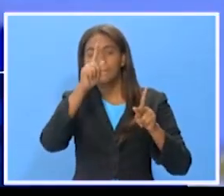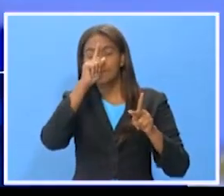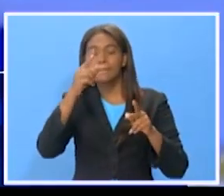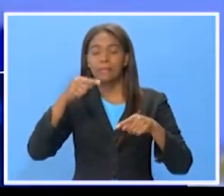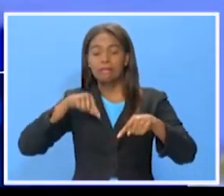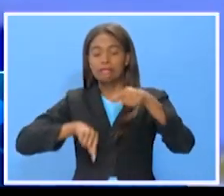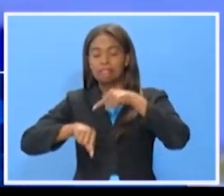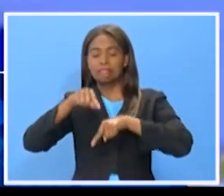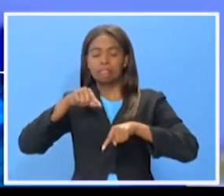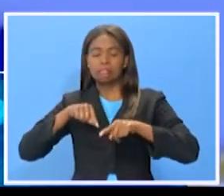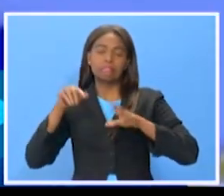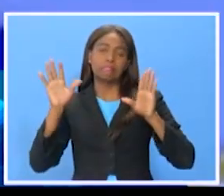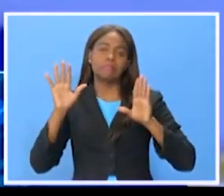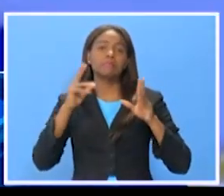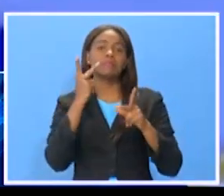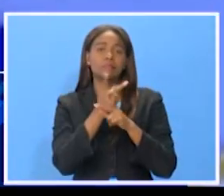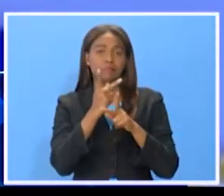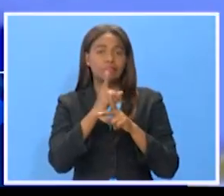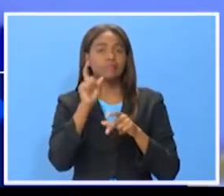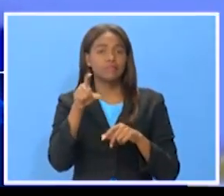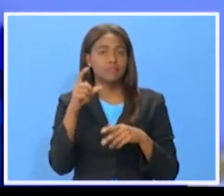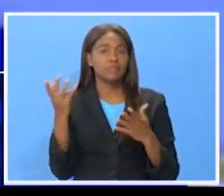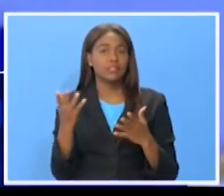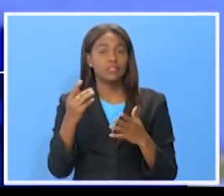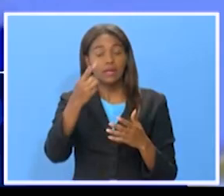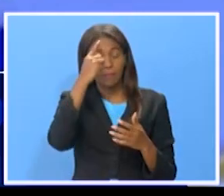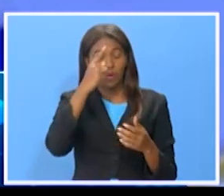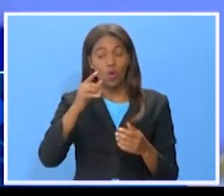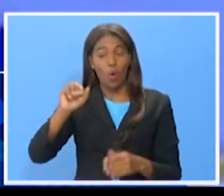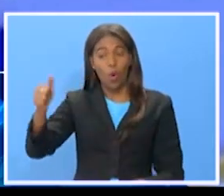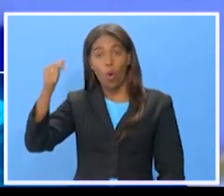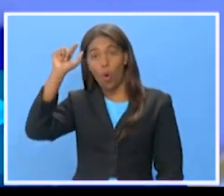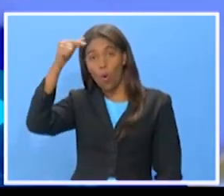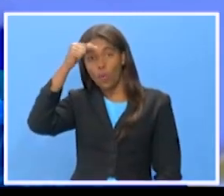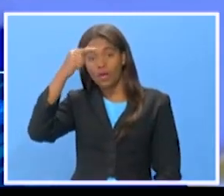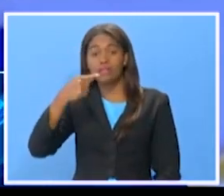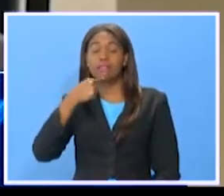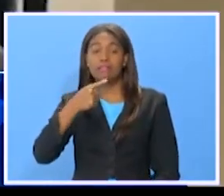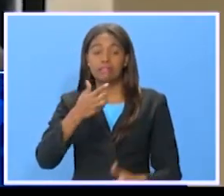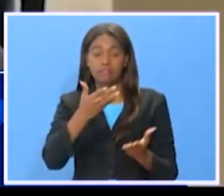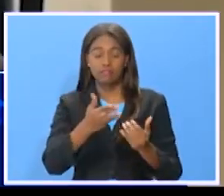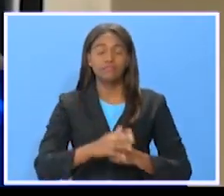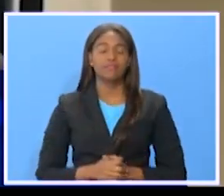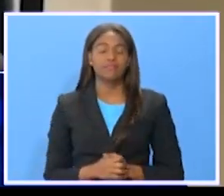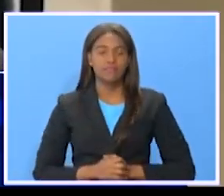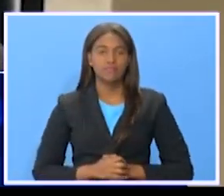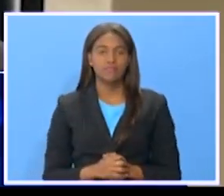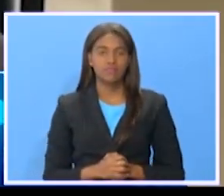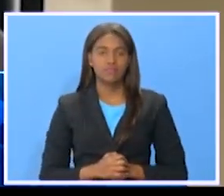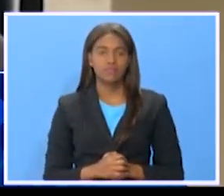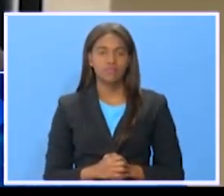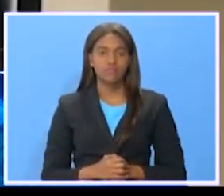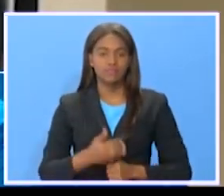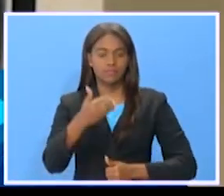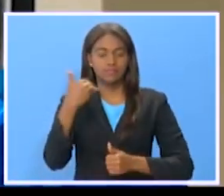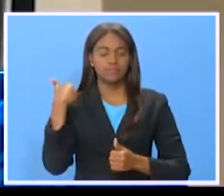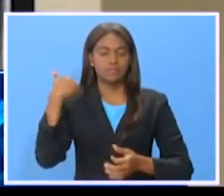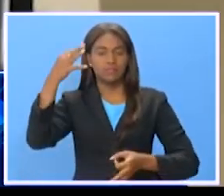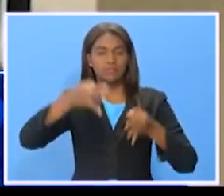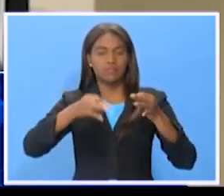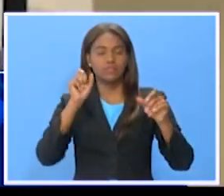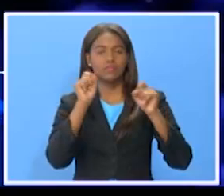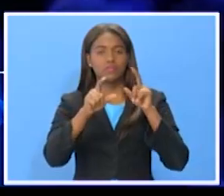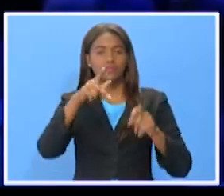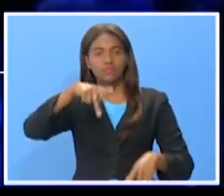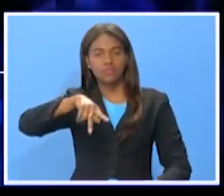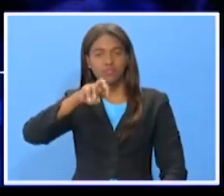pasado en materia de administración pública, mientras la oposición afirma que se está en precampaña. El consultor jurídico del Poder Ejecutivo,